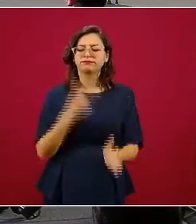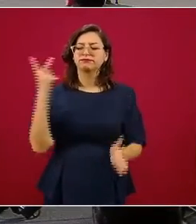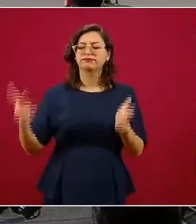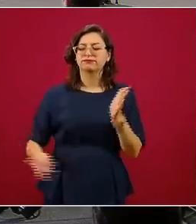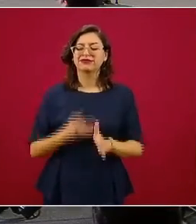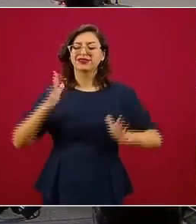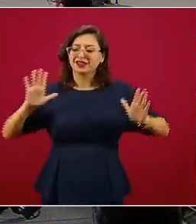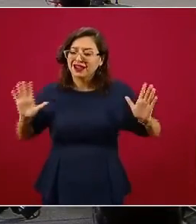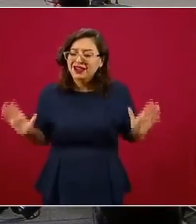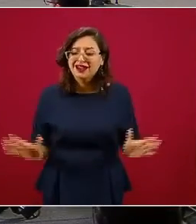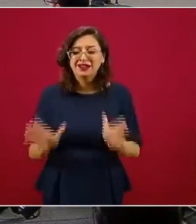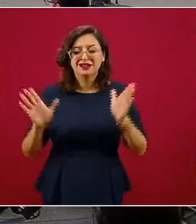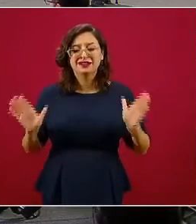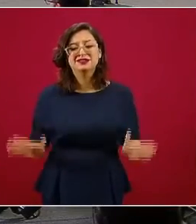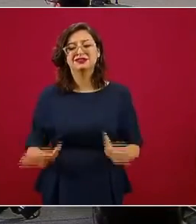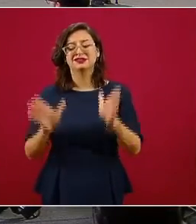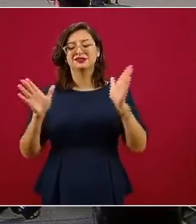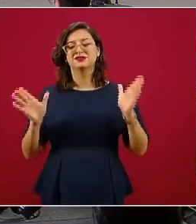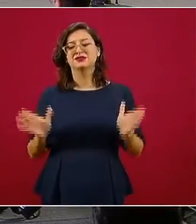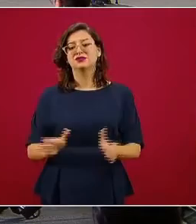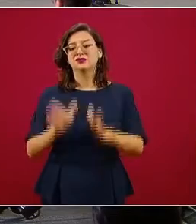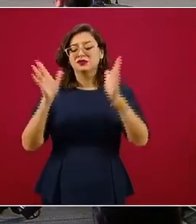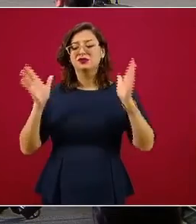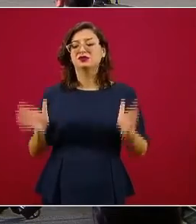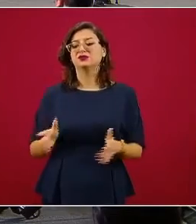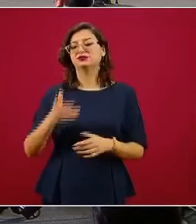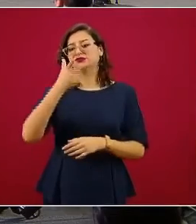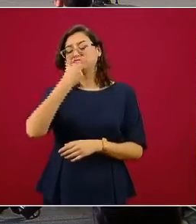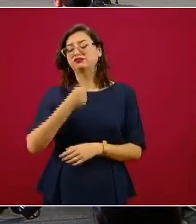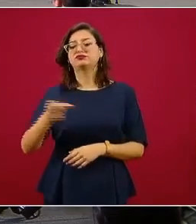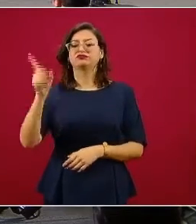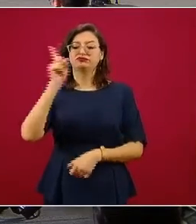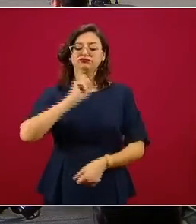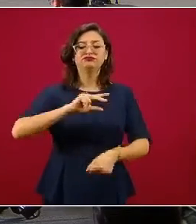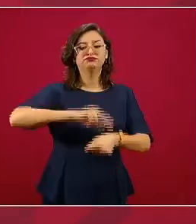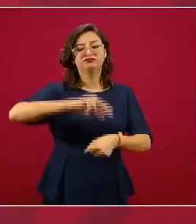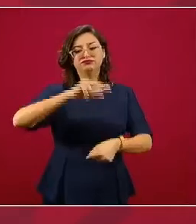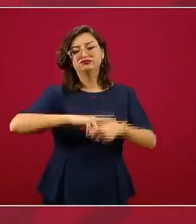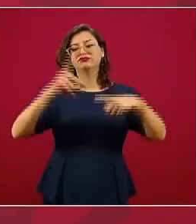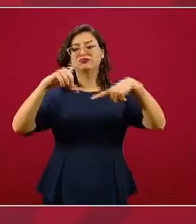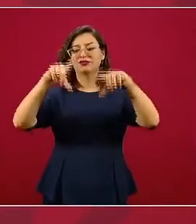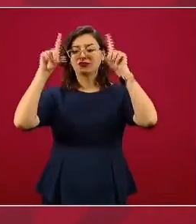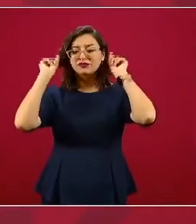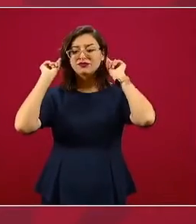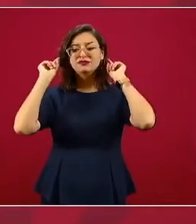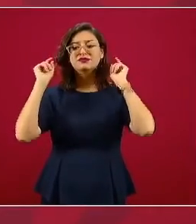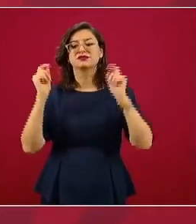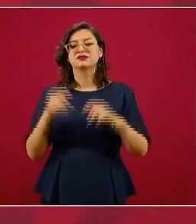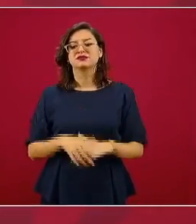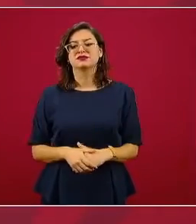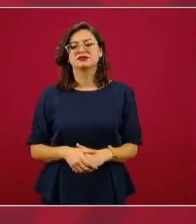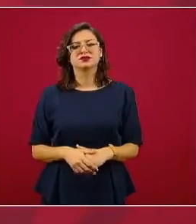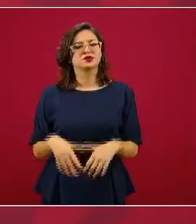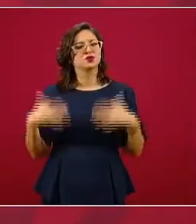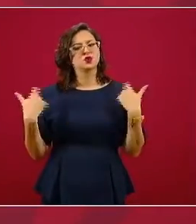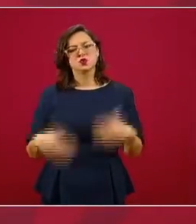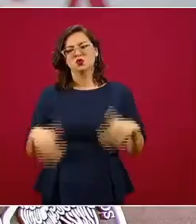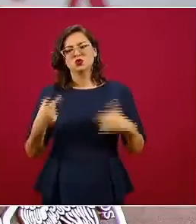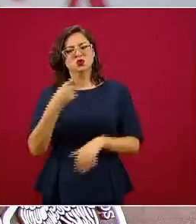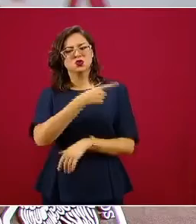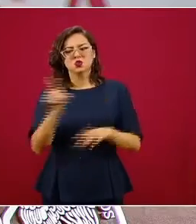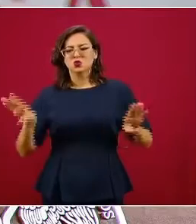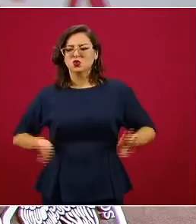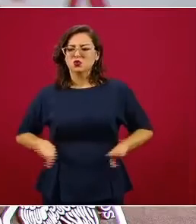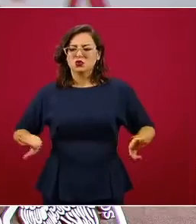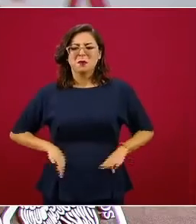ánimo a los especialistas, a las enfermeras. Es heroico lo que están